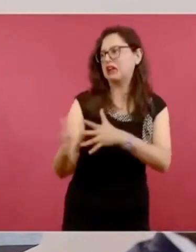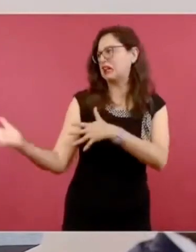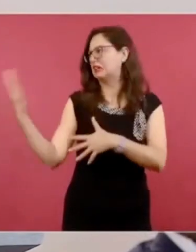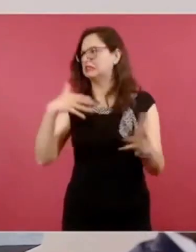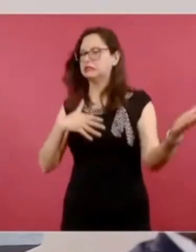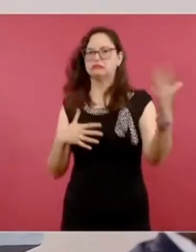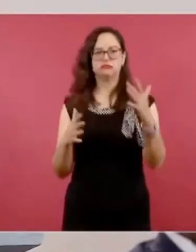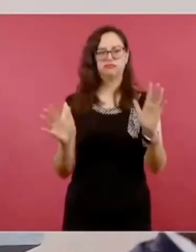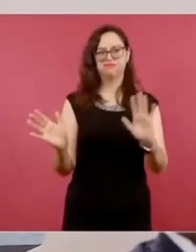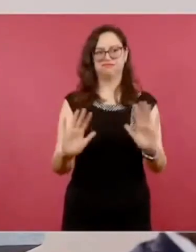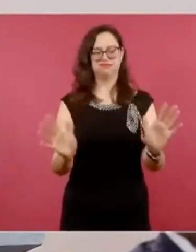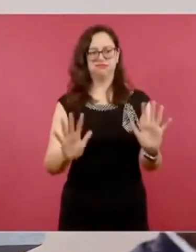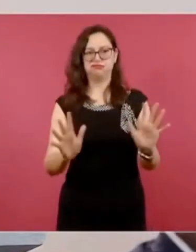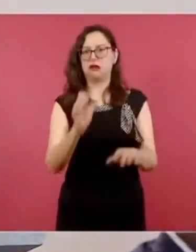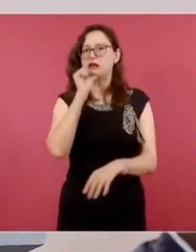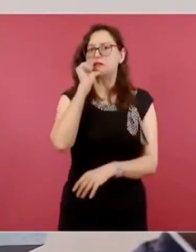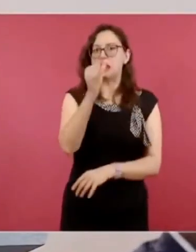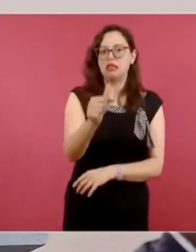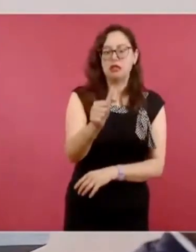tratado,